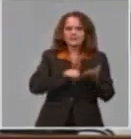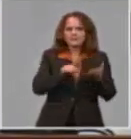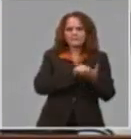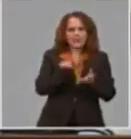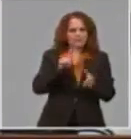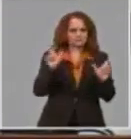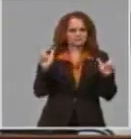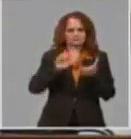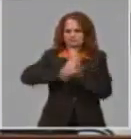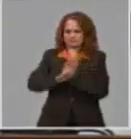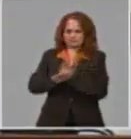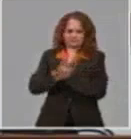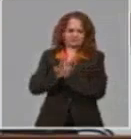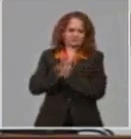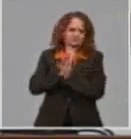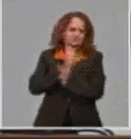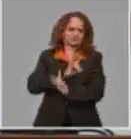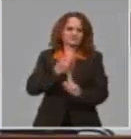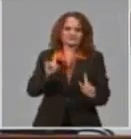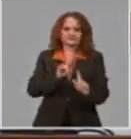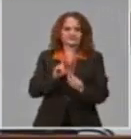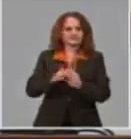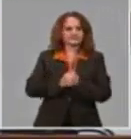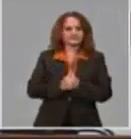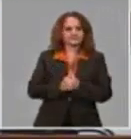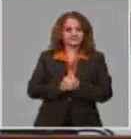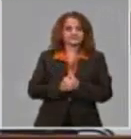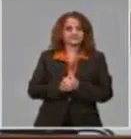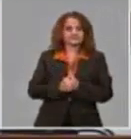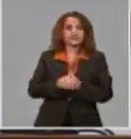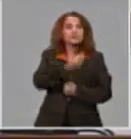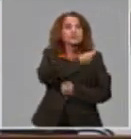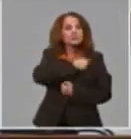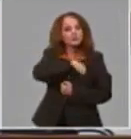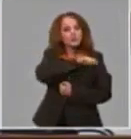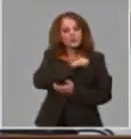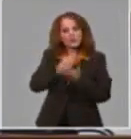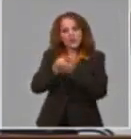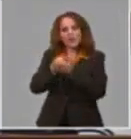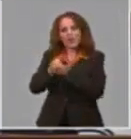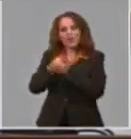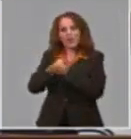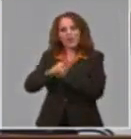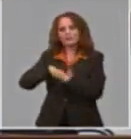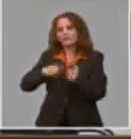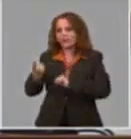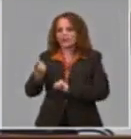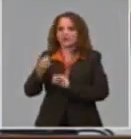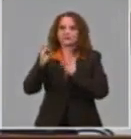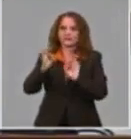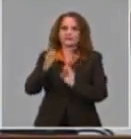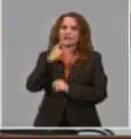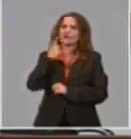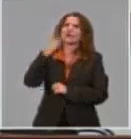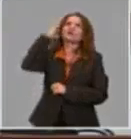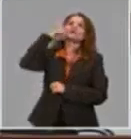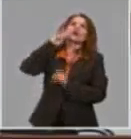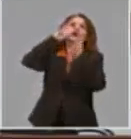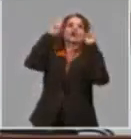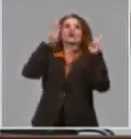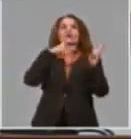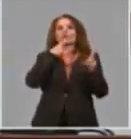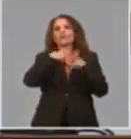serán derrotados o ya están siendo derrotados con el accionar del pueblo, sin ceder ante presiones, chantajes ni